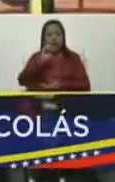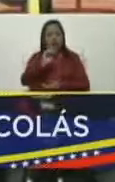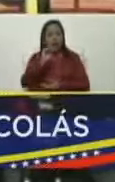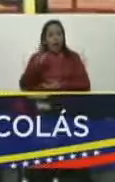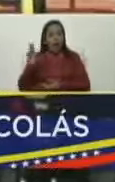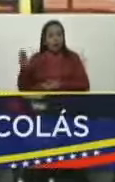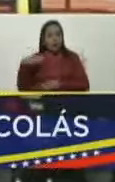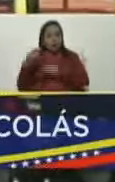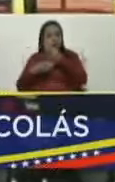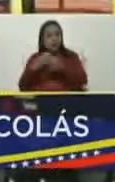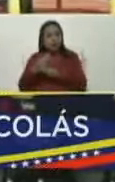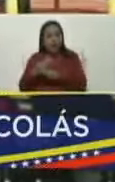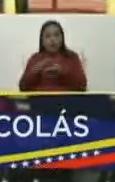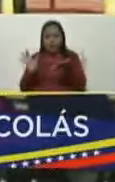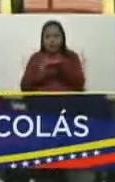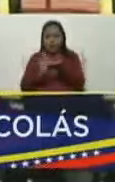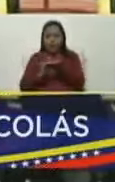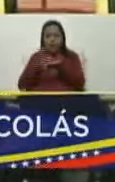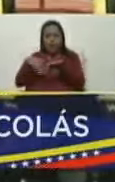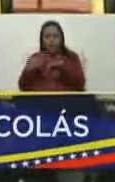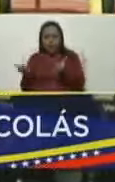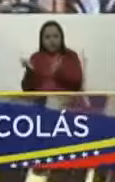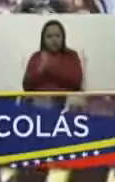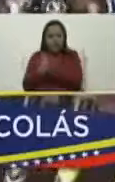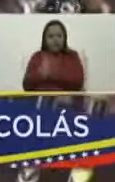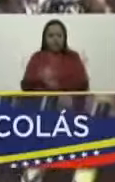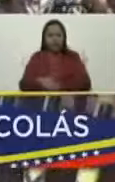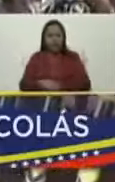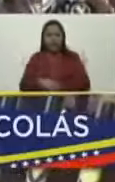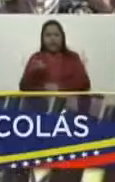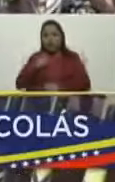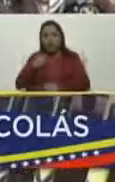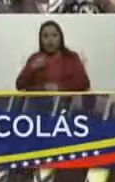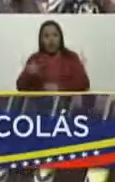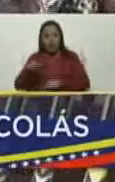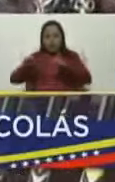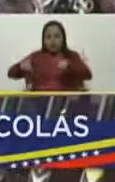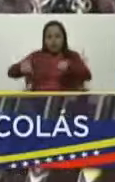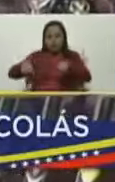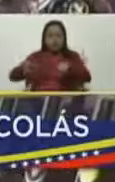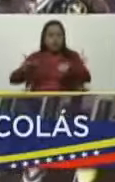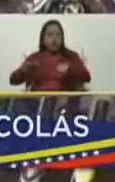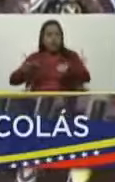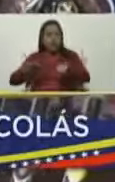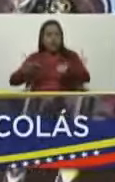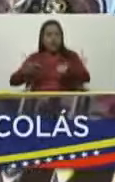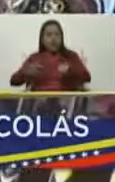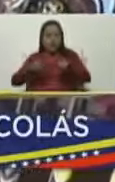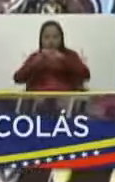estamos creando una super app donde usted puede encontrar básicamente cualquier vehículo en el mapa,